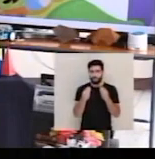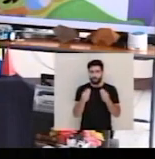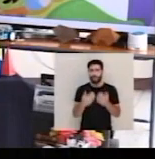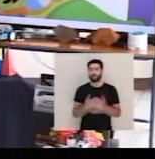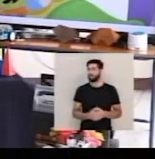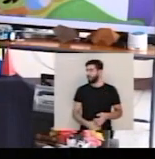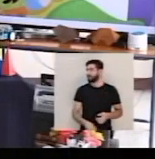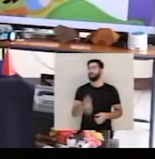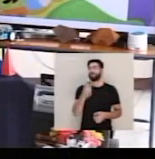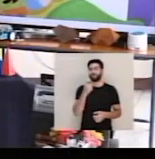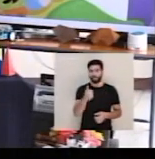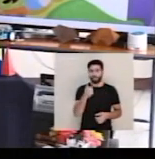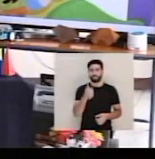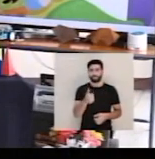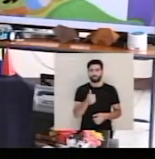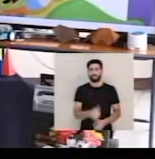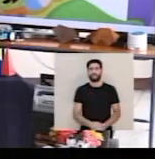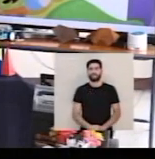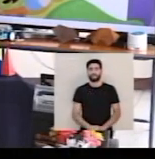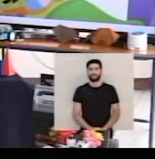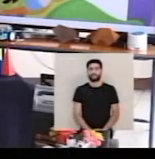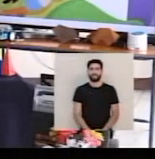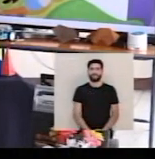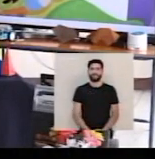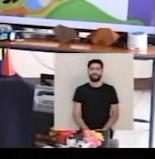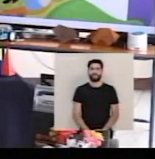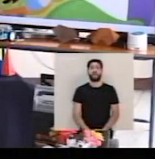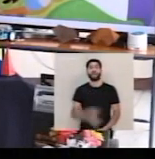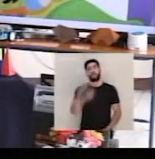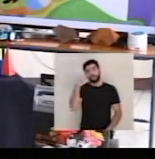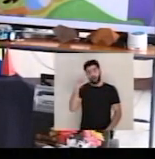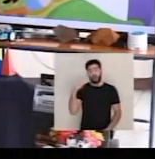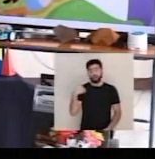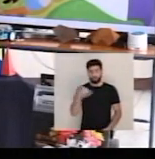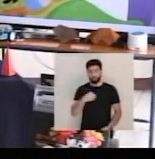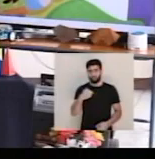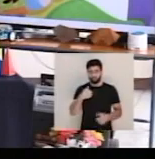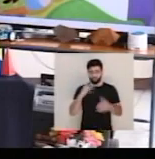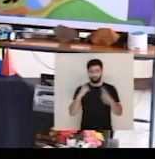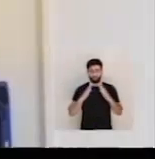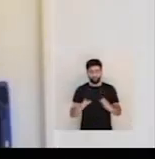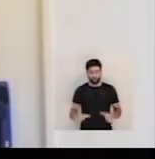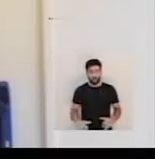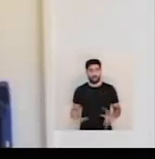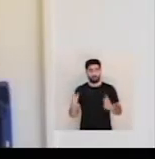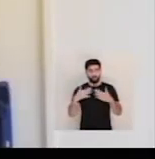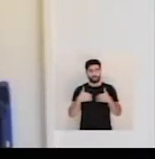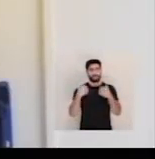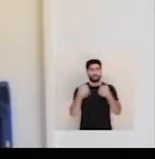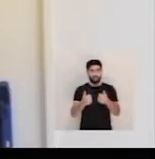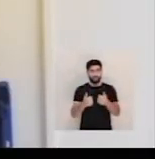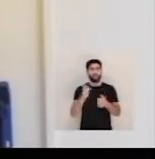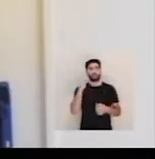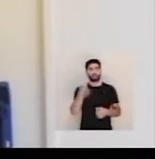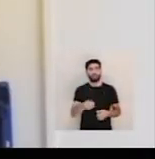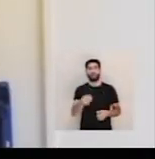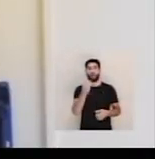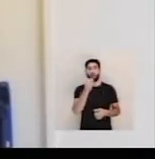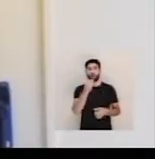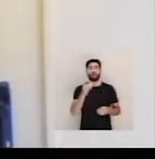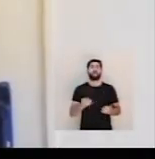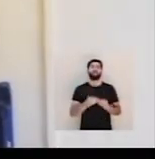Comiendo. Muy bien. Y para mantener nuestro cuerpo saludable, debemos de comer